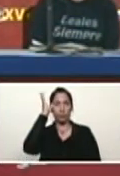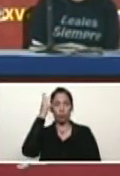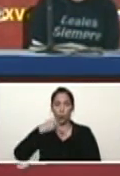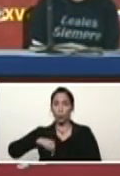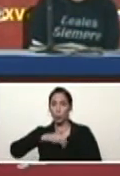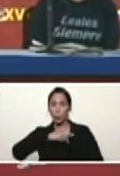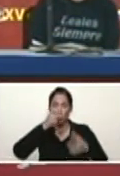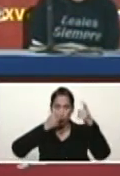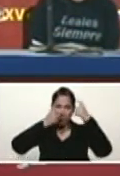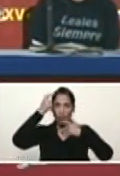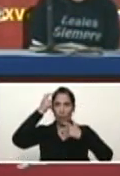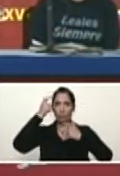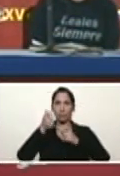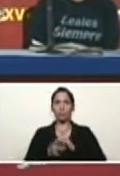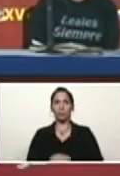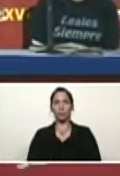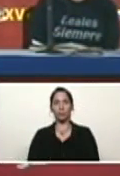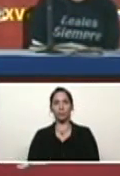comandante Chávez.